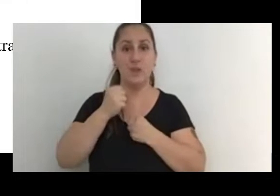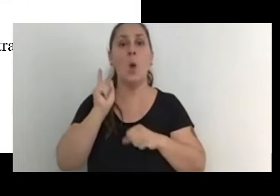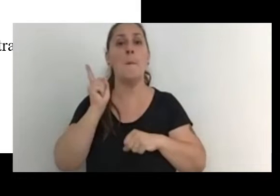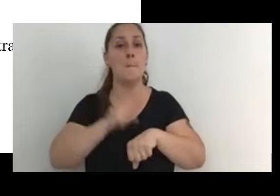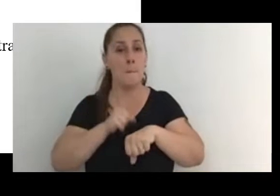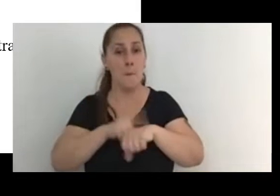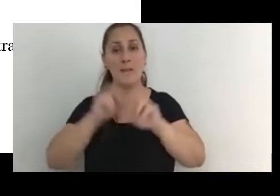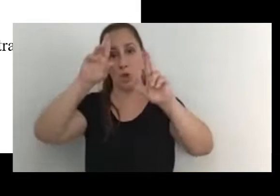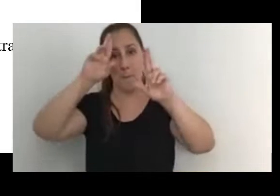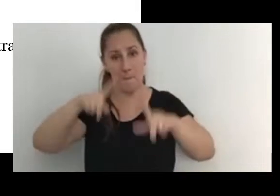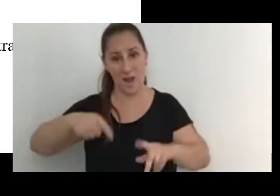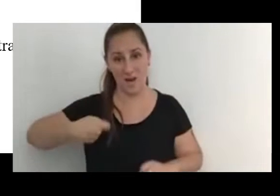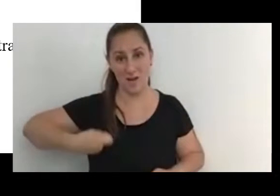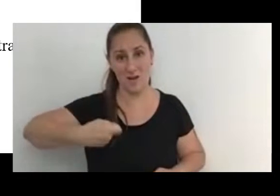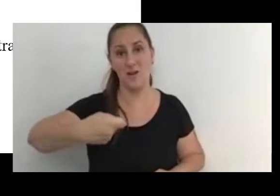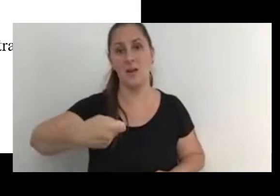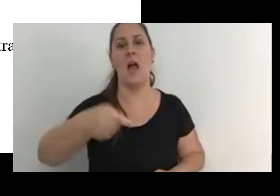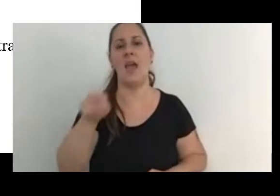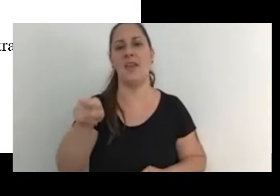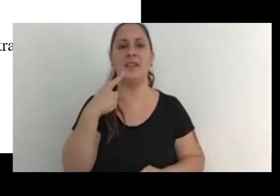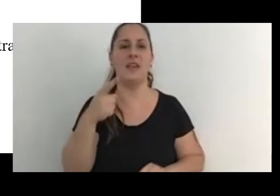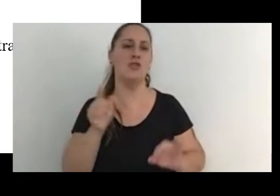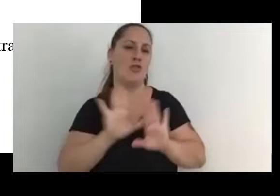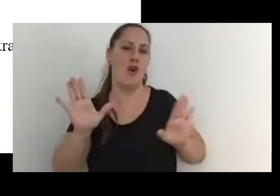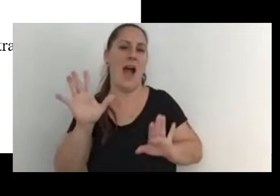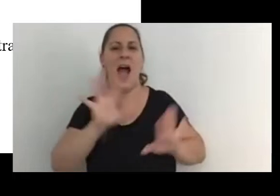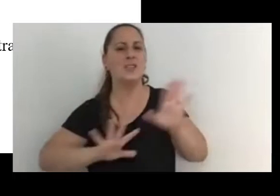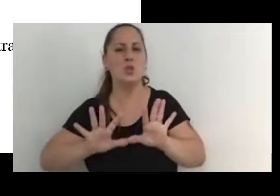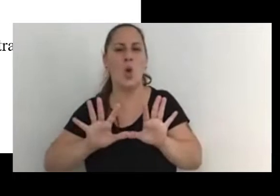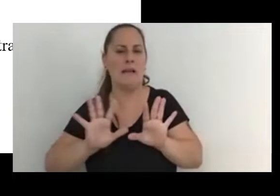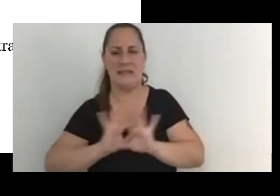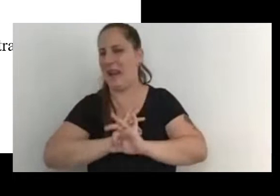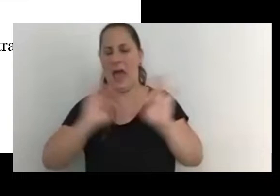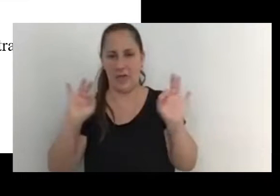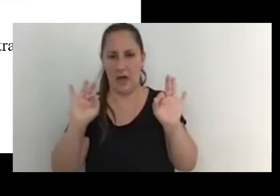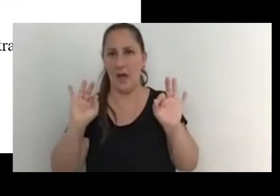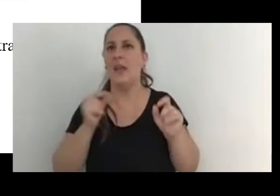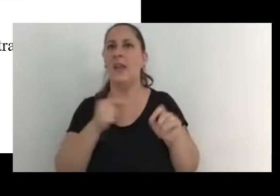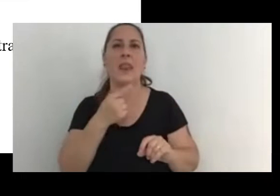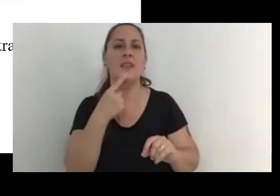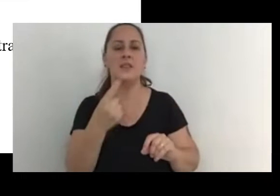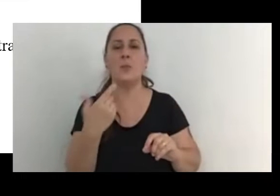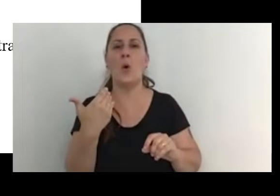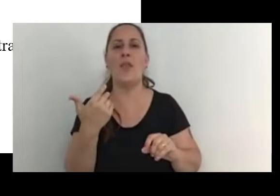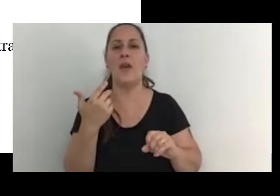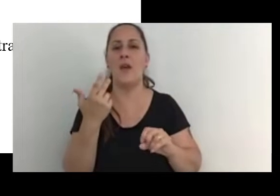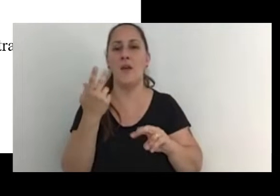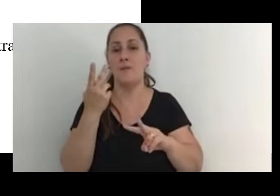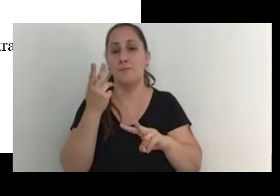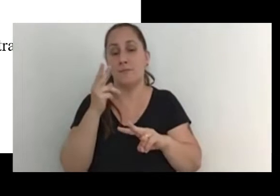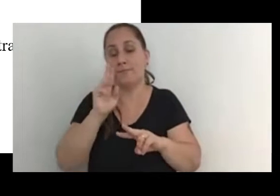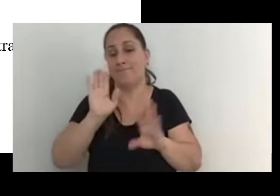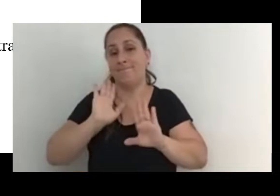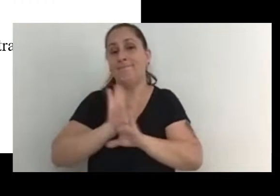plan, desistí de cualquier acción. O sea que me bloquea poder presentar a futuro una acción